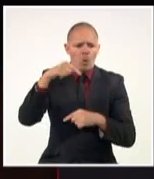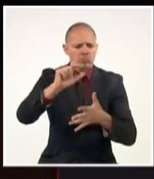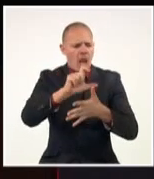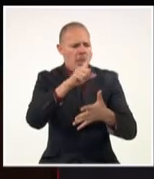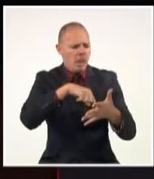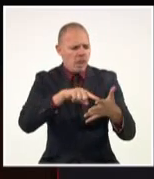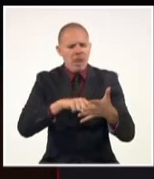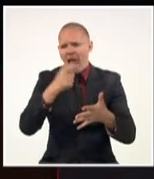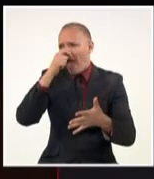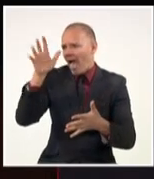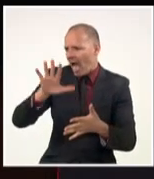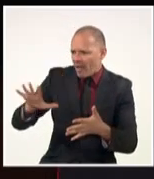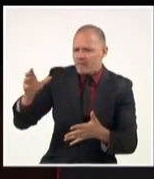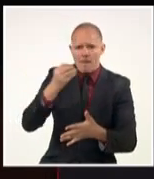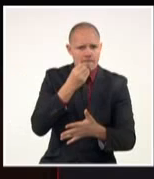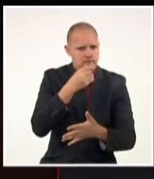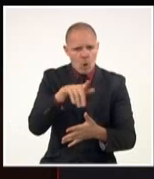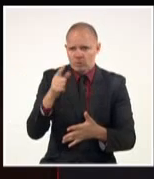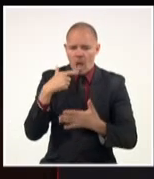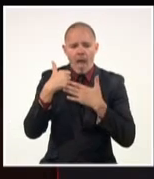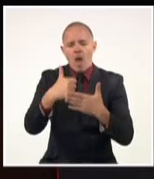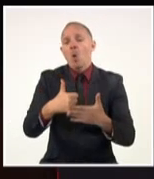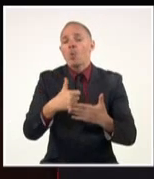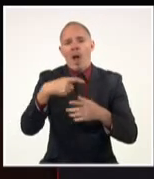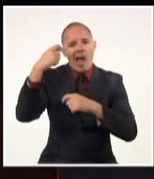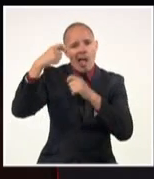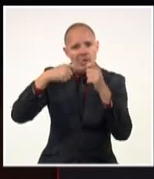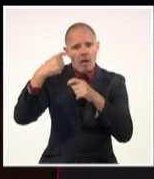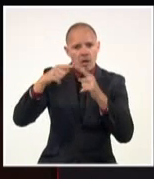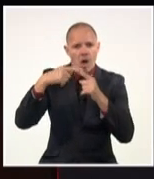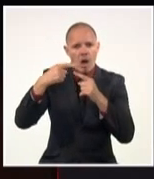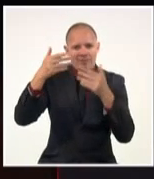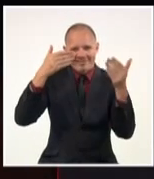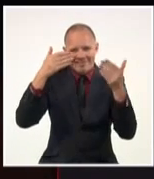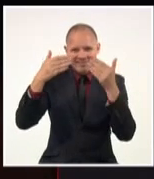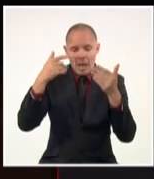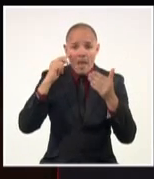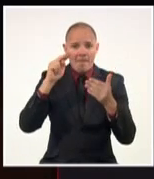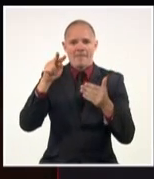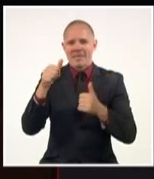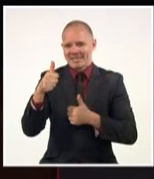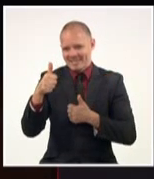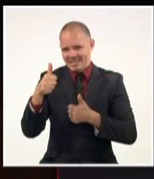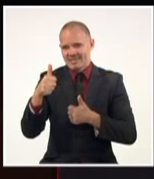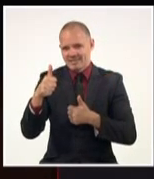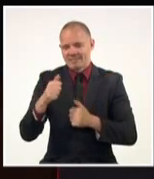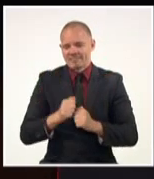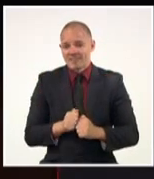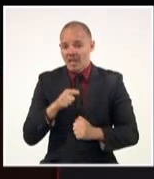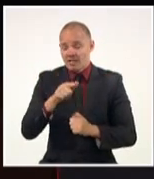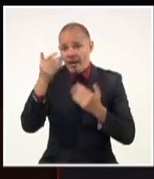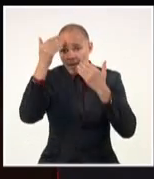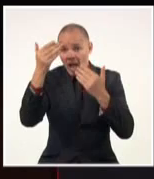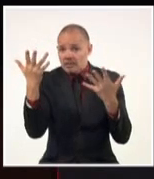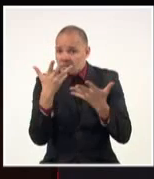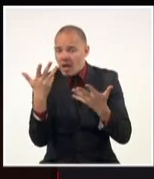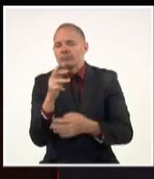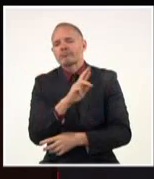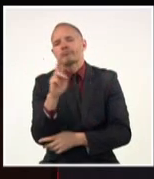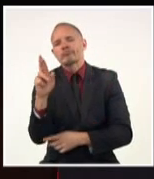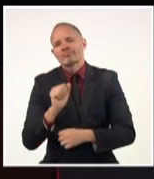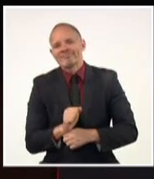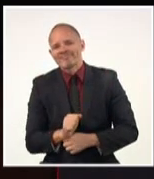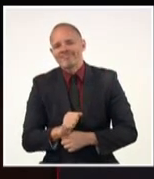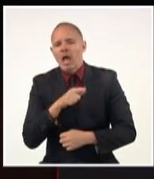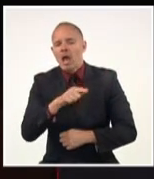recuperaron la visión con la Operación Milagro. Esta es también la revolución, la coherencia con el ejemplo de Ernesto